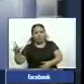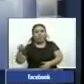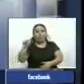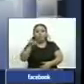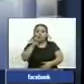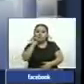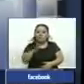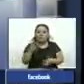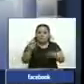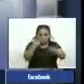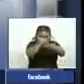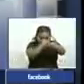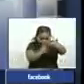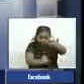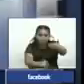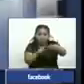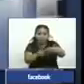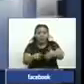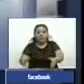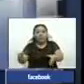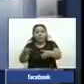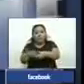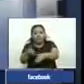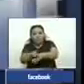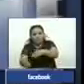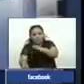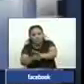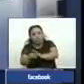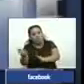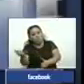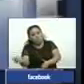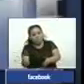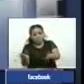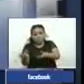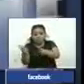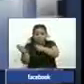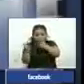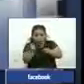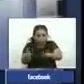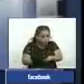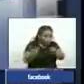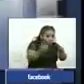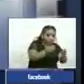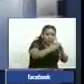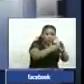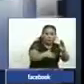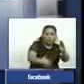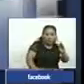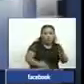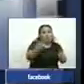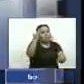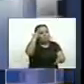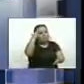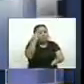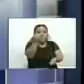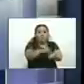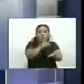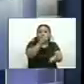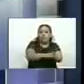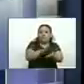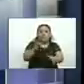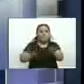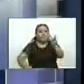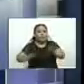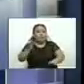la lista de pendientes queda que los demócratas envíen al Senado la documentación necesaria para definir la fecha del inicio del juicio político.